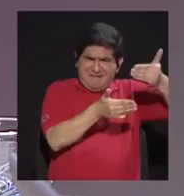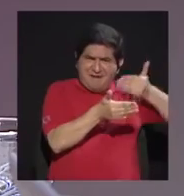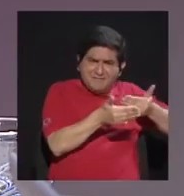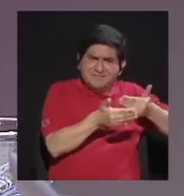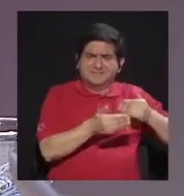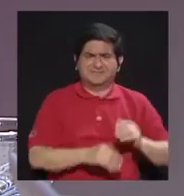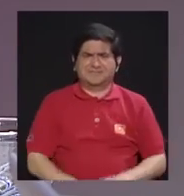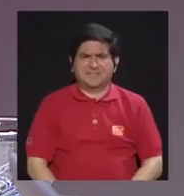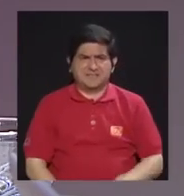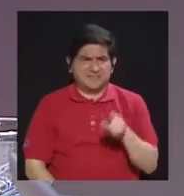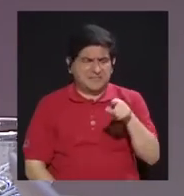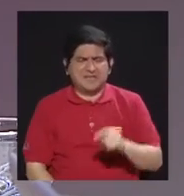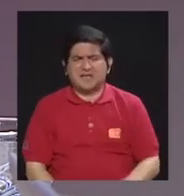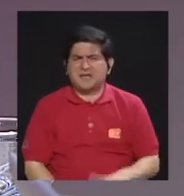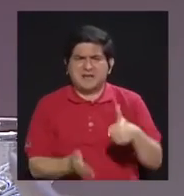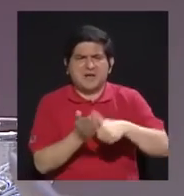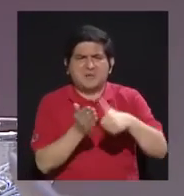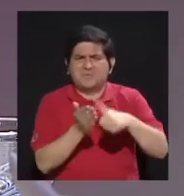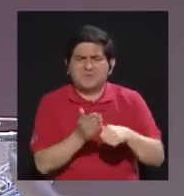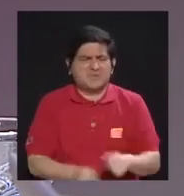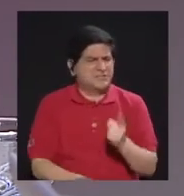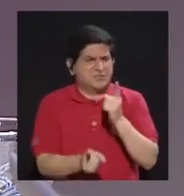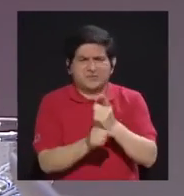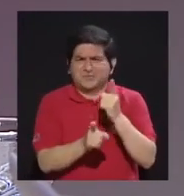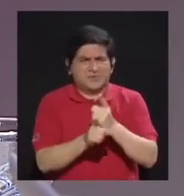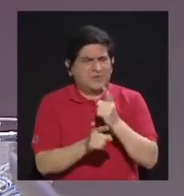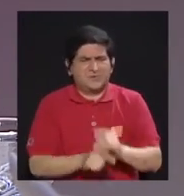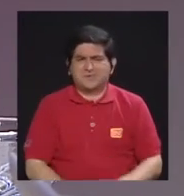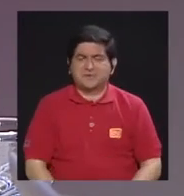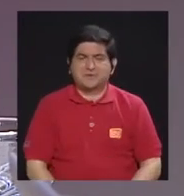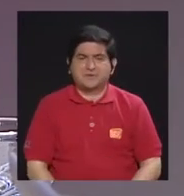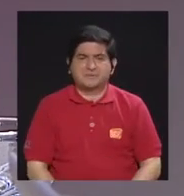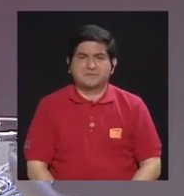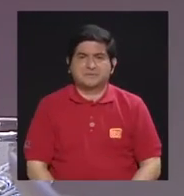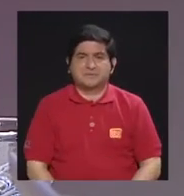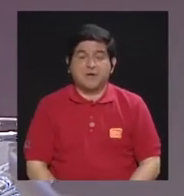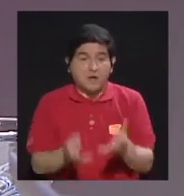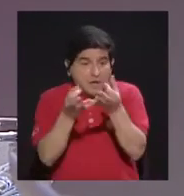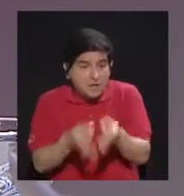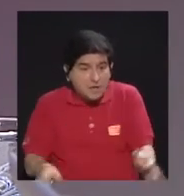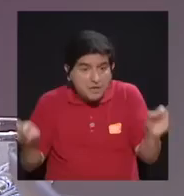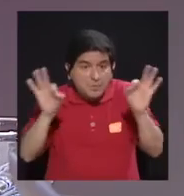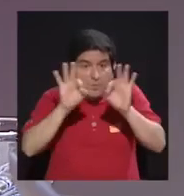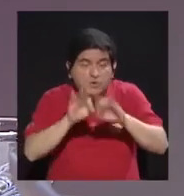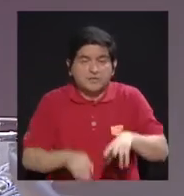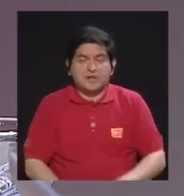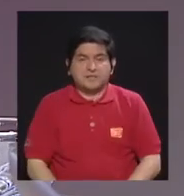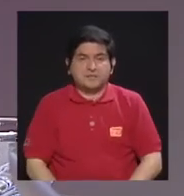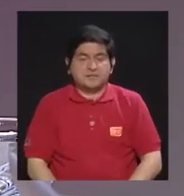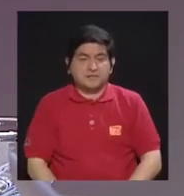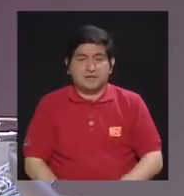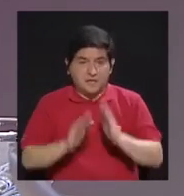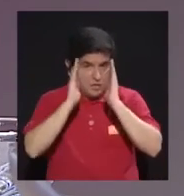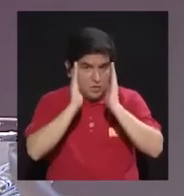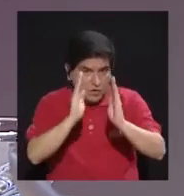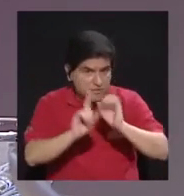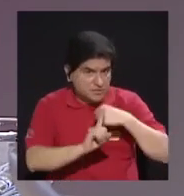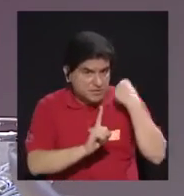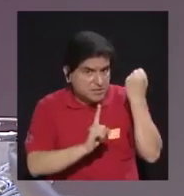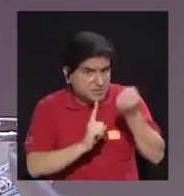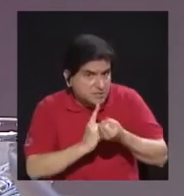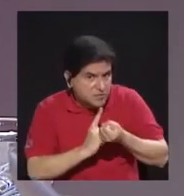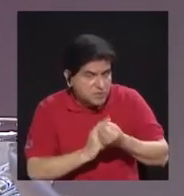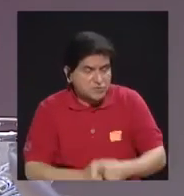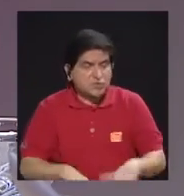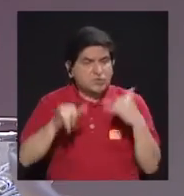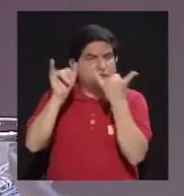siendo elecciones fraudulentas. ¿Cuál es la relevancia de no haber atendido, la gravedad de no haber atendido